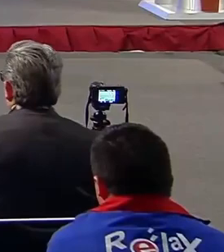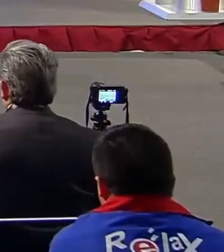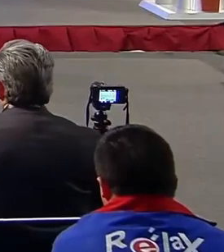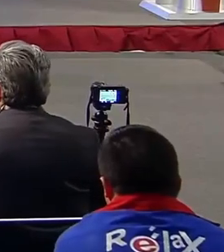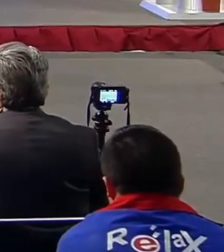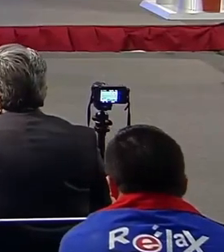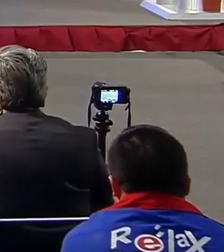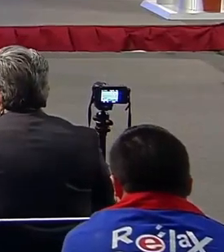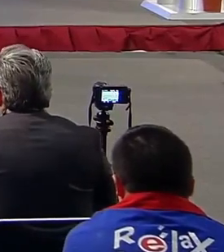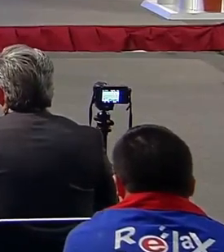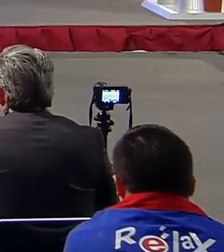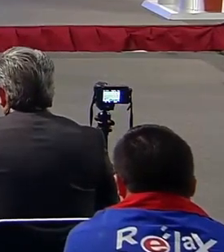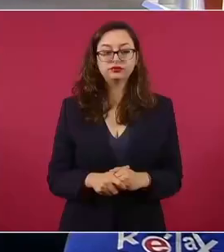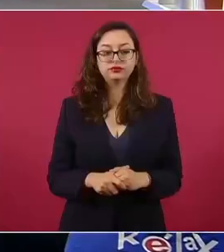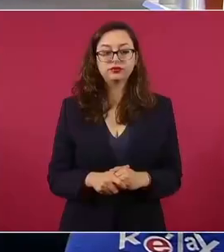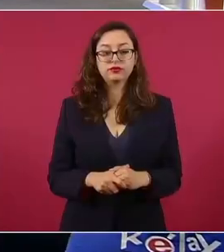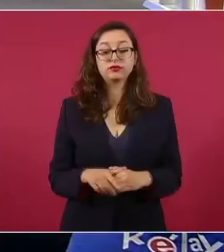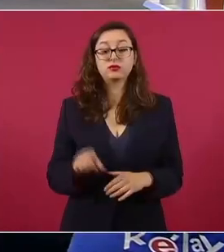300,000 votos de más.